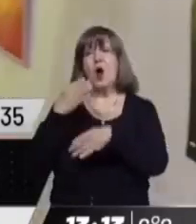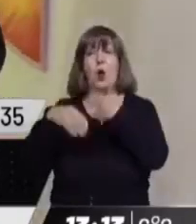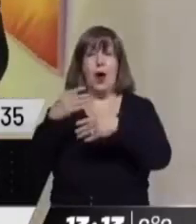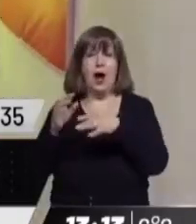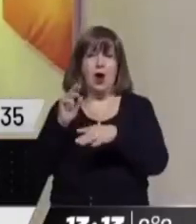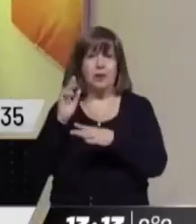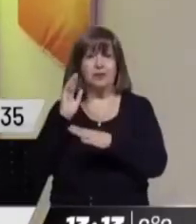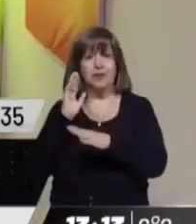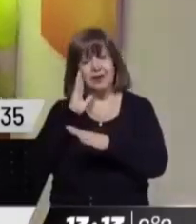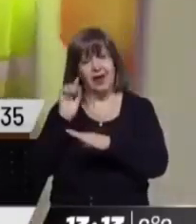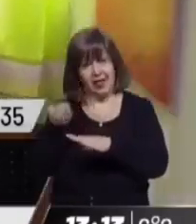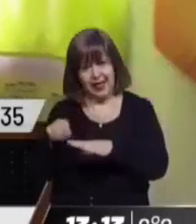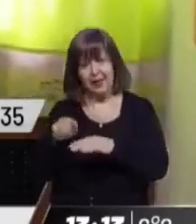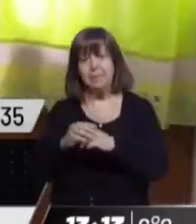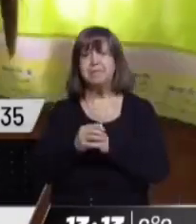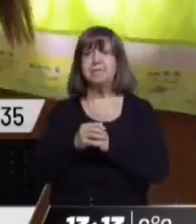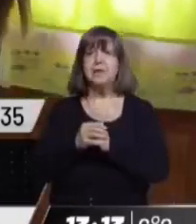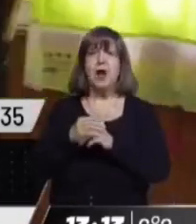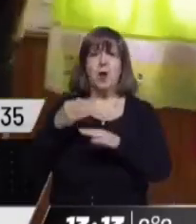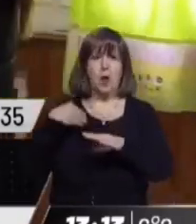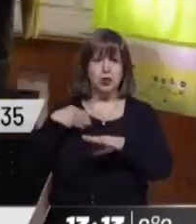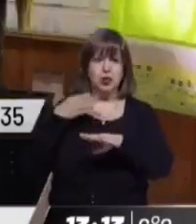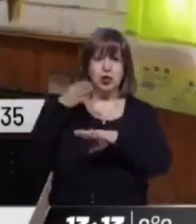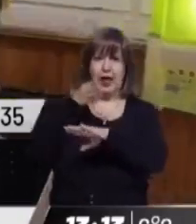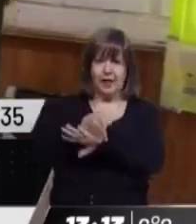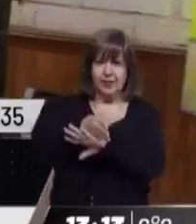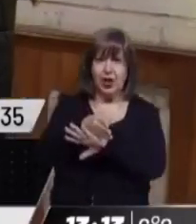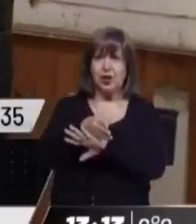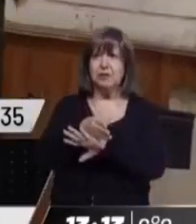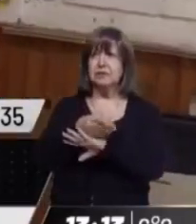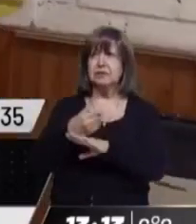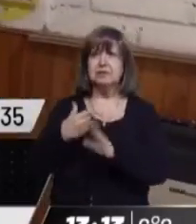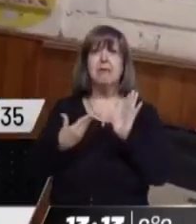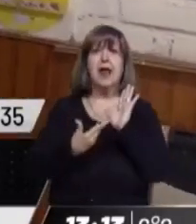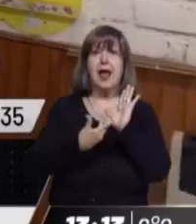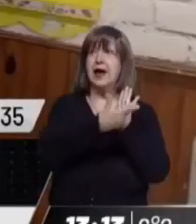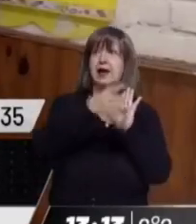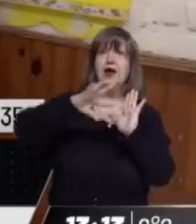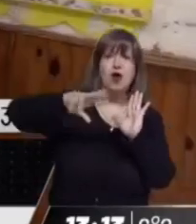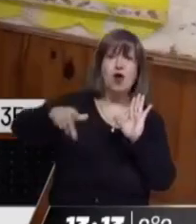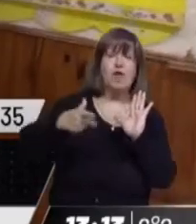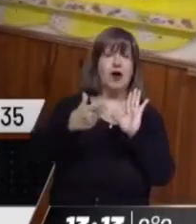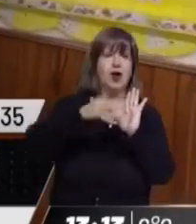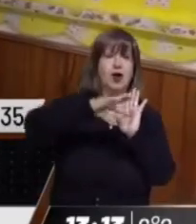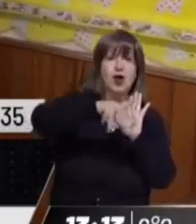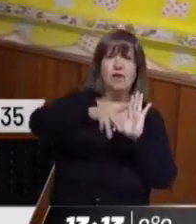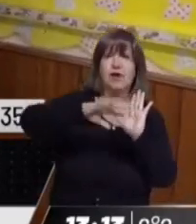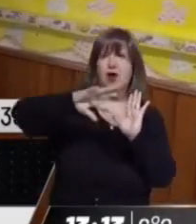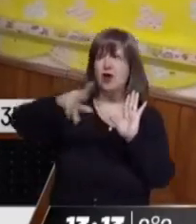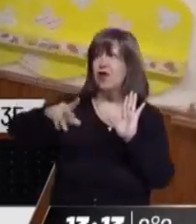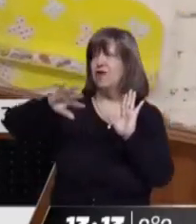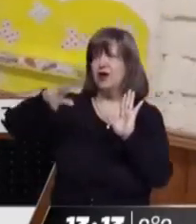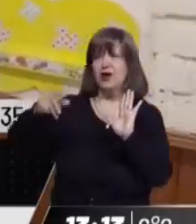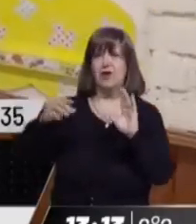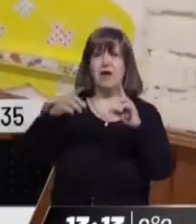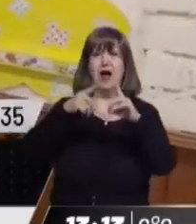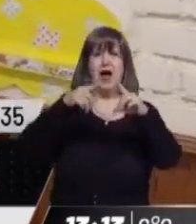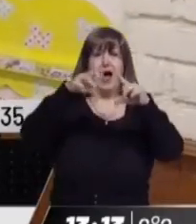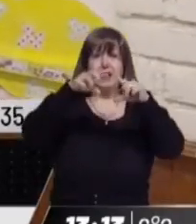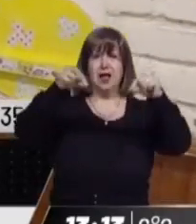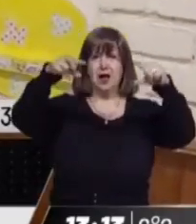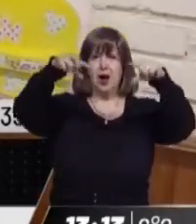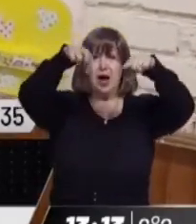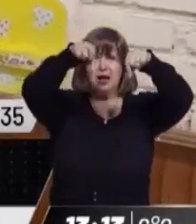recorriendo y para que se den una idea, se robaron hasta los broches con los que las